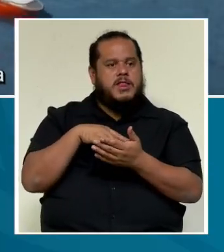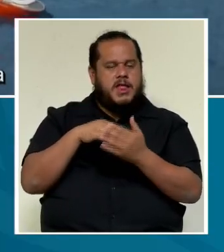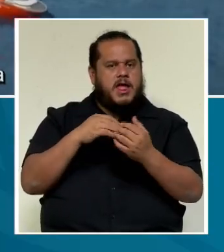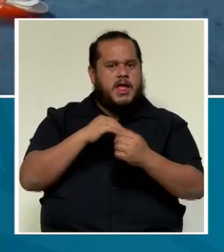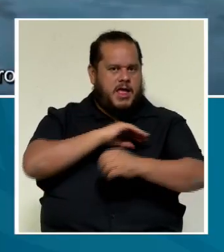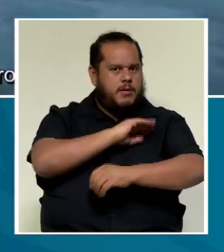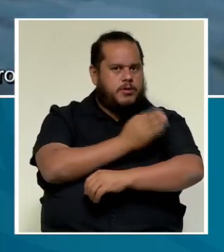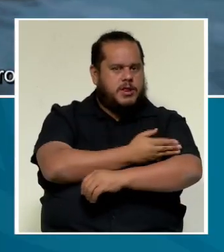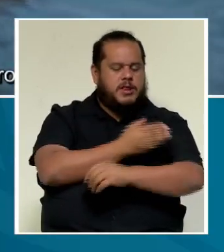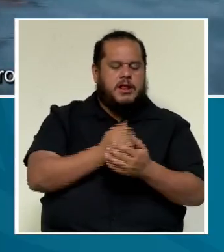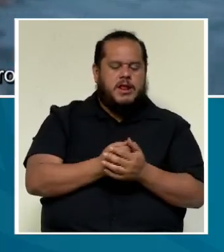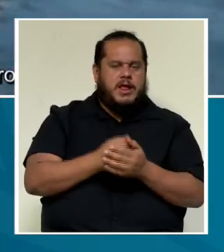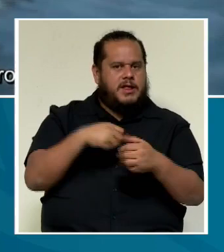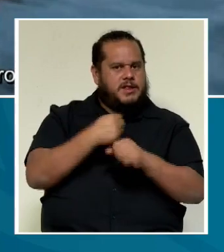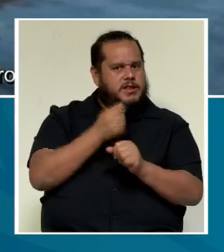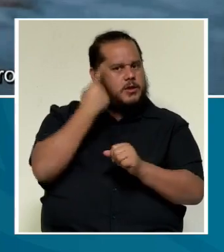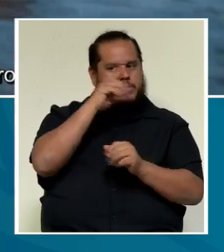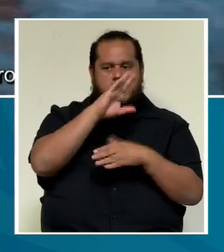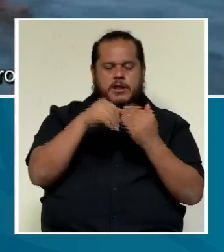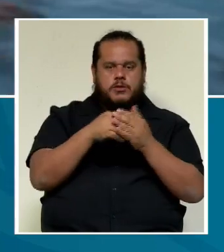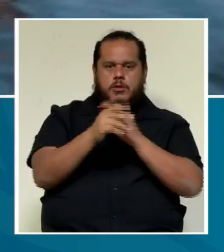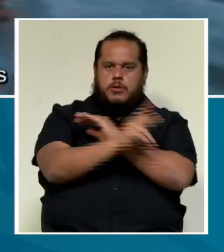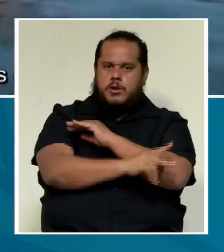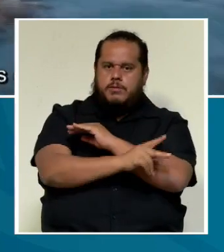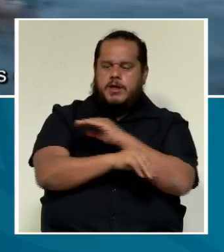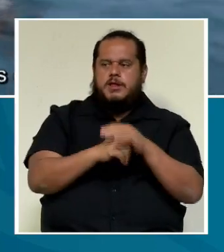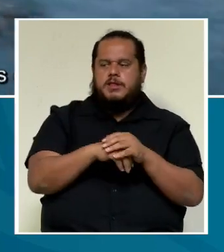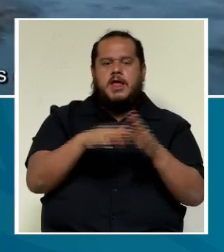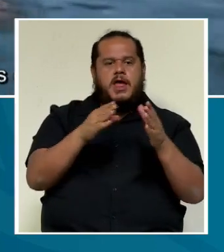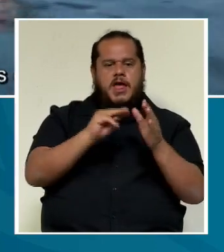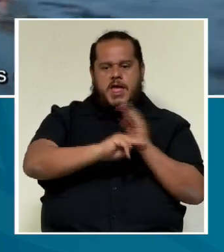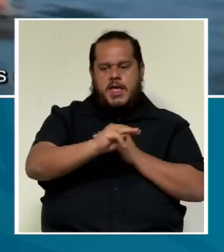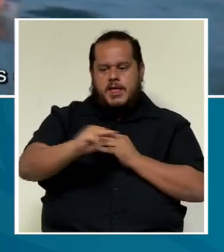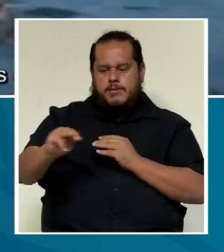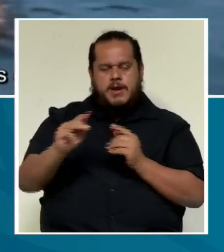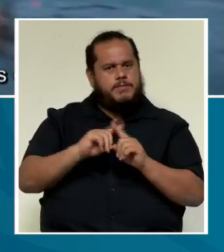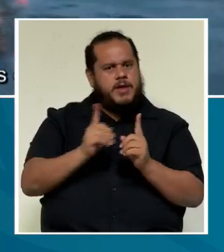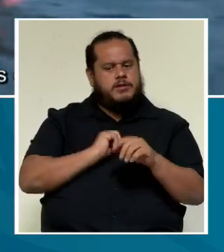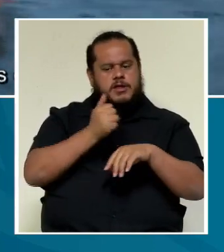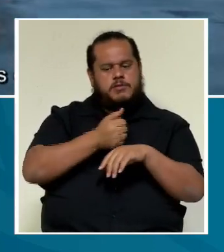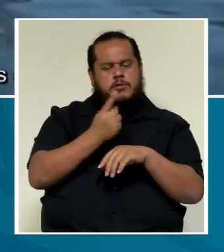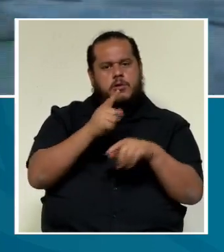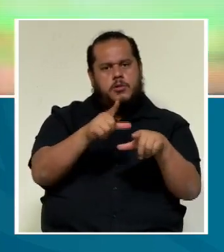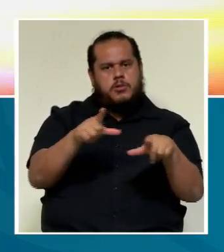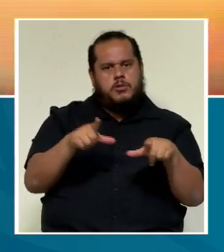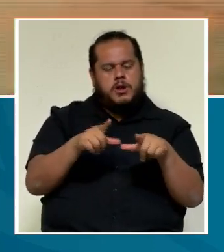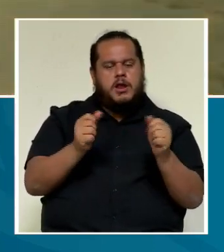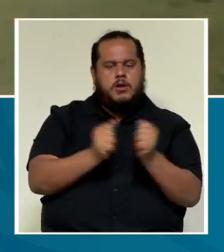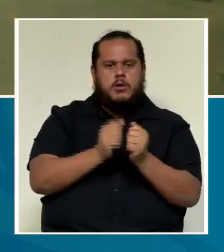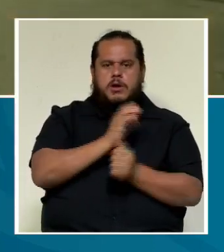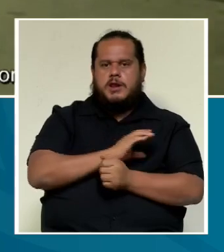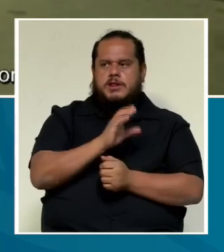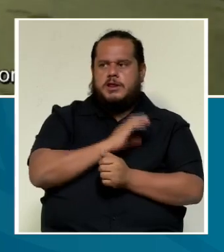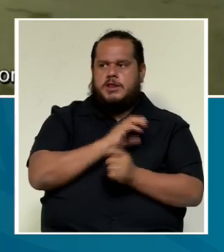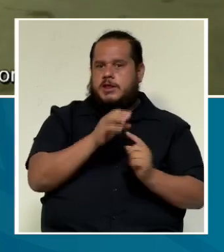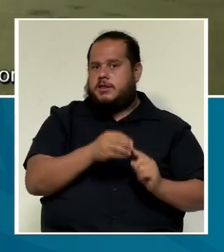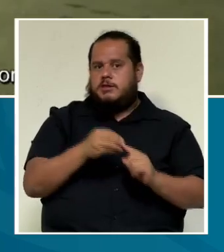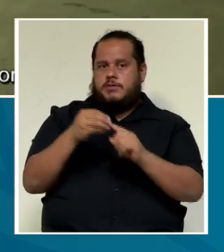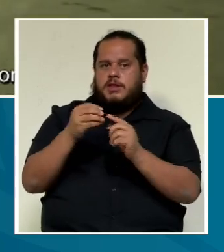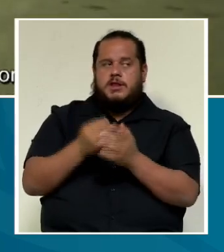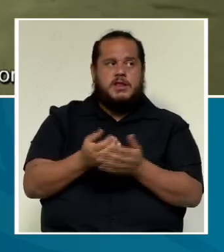Se realizaron para todo el país en la plataforma marina, pero se definió una zona con características particulares